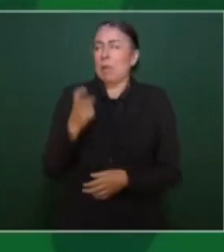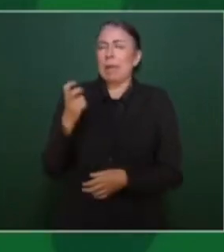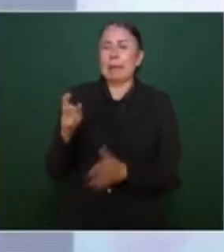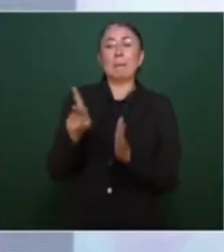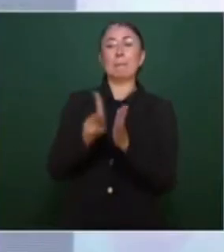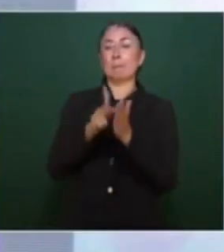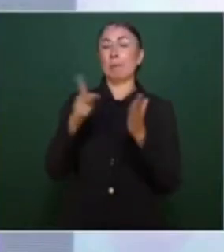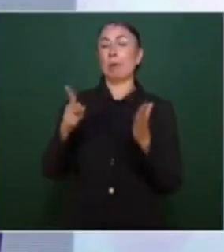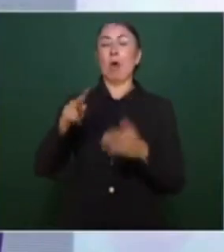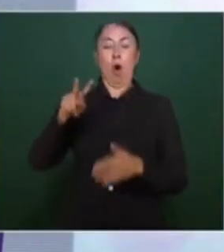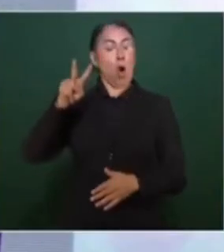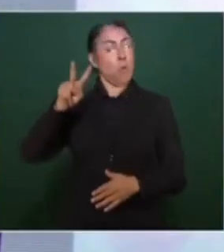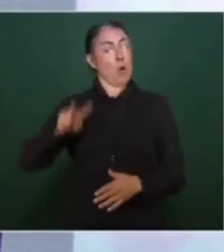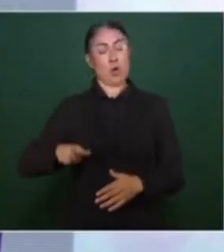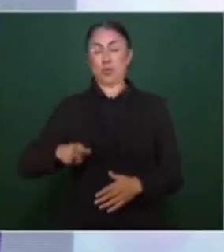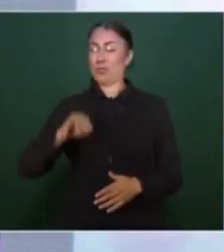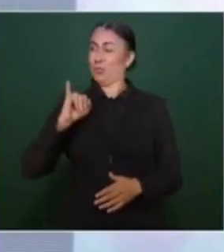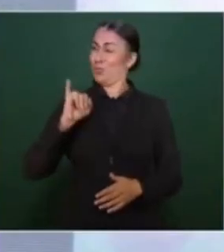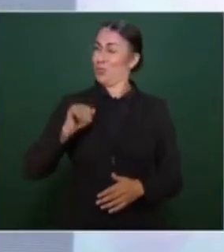la verdad.